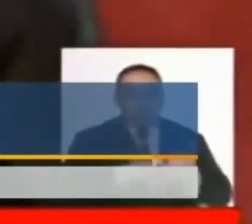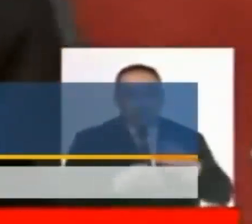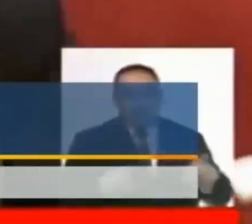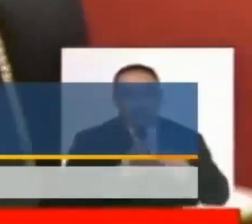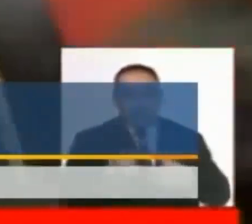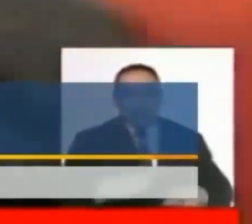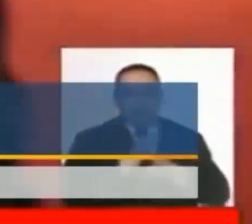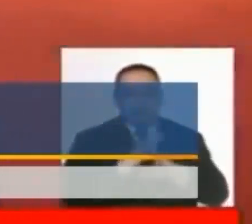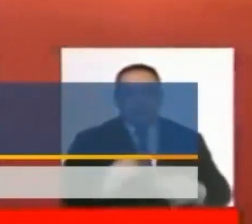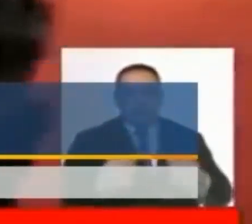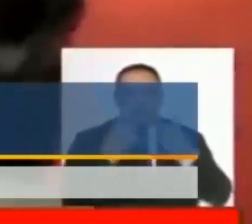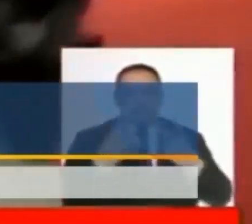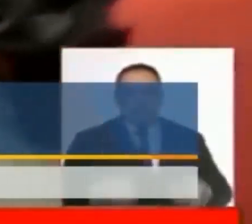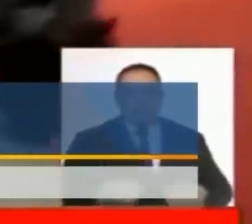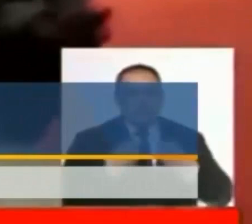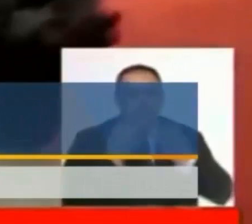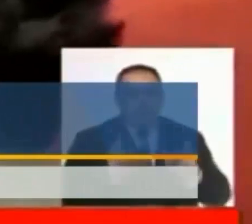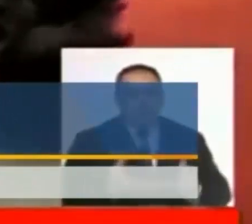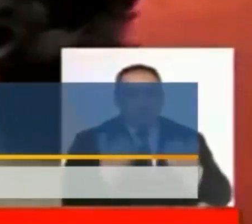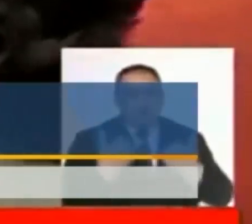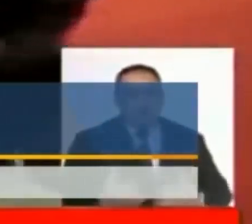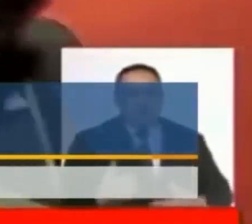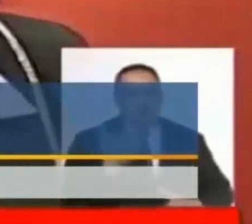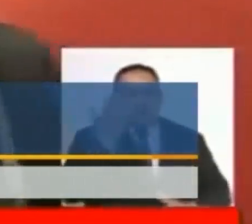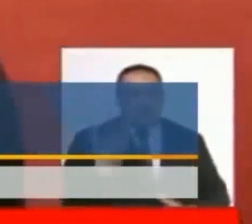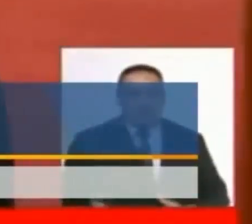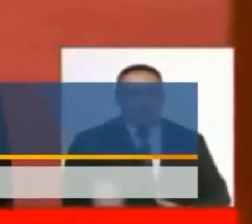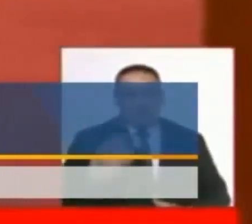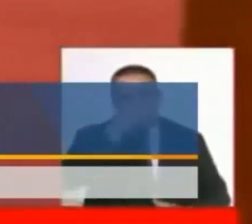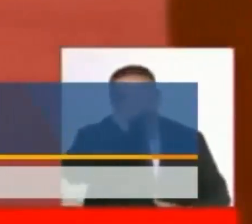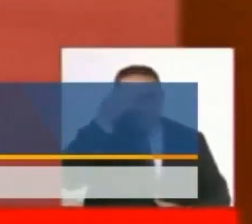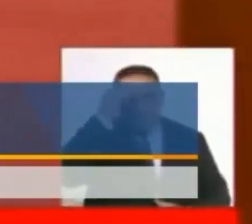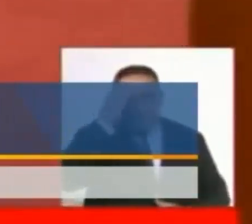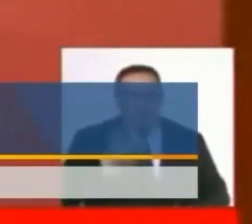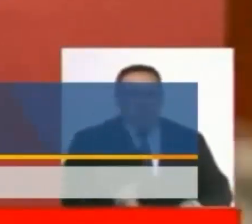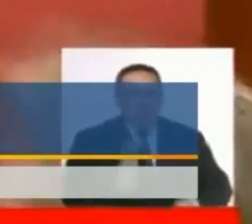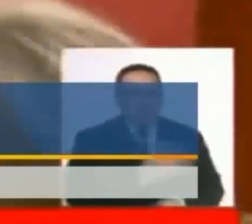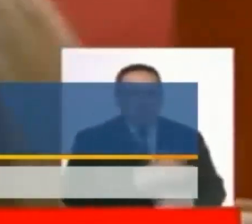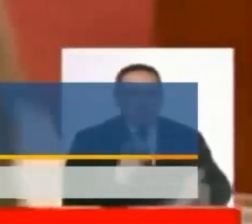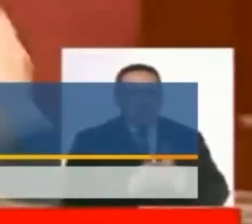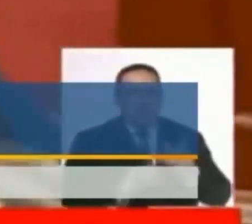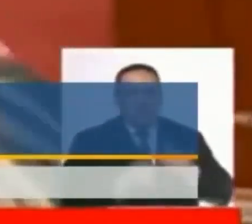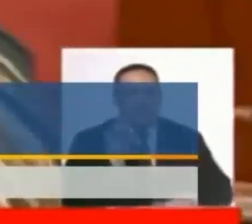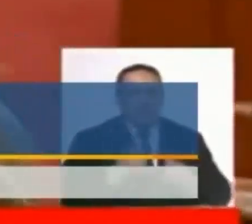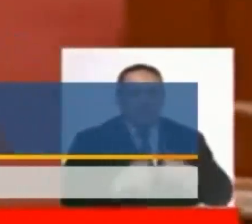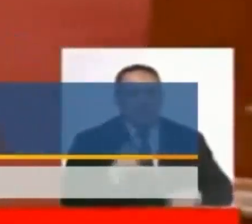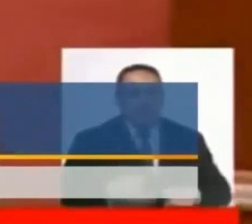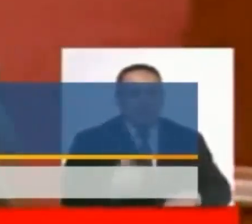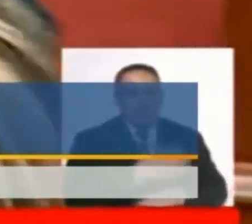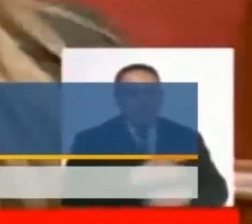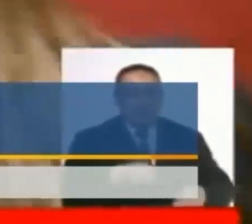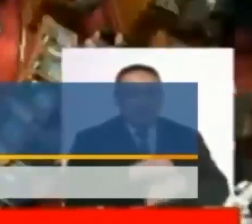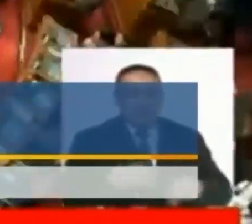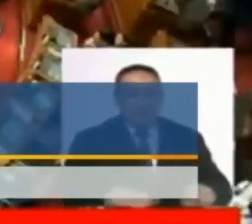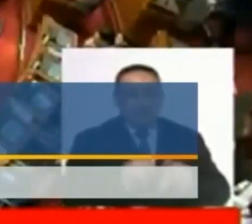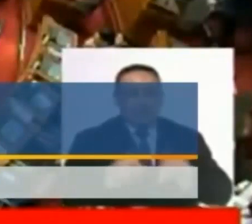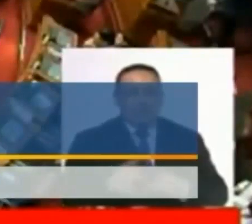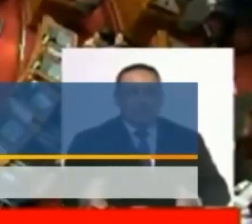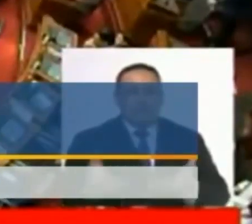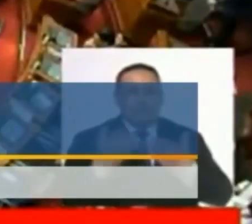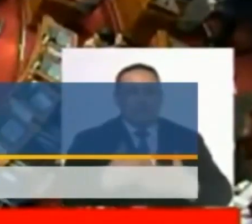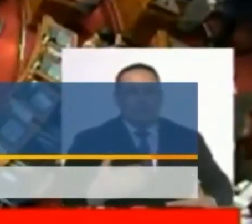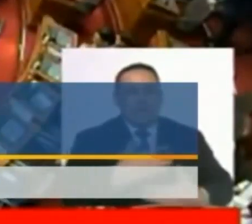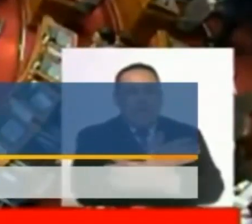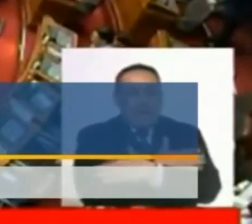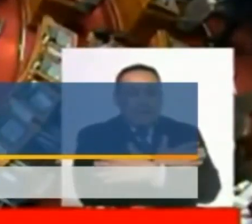este país. Así es que es lo que estamos esperando. Ahí parece que están llegando al Congreso para tomar posesión.